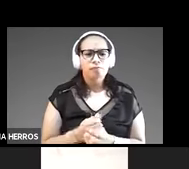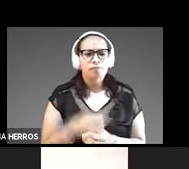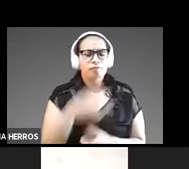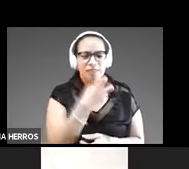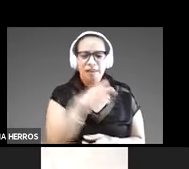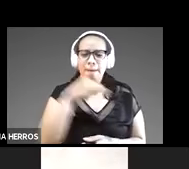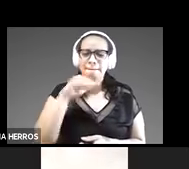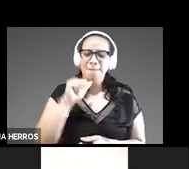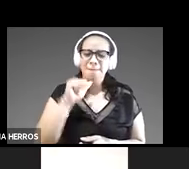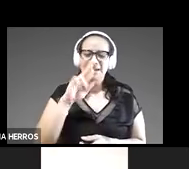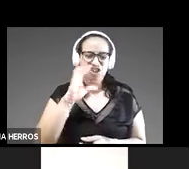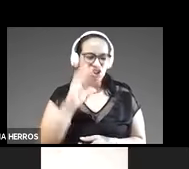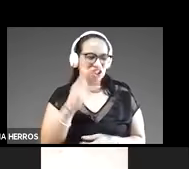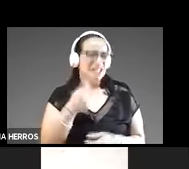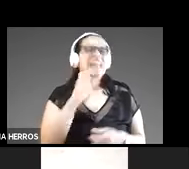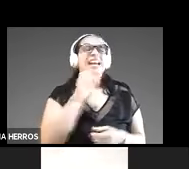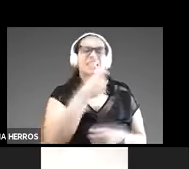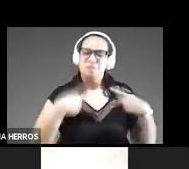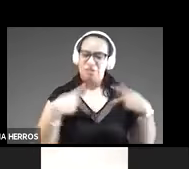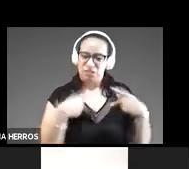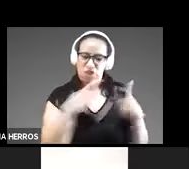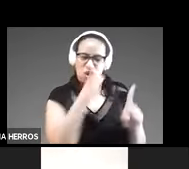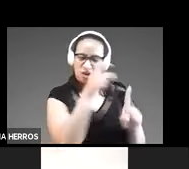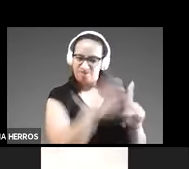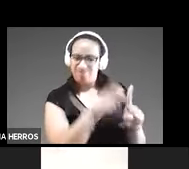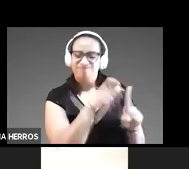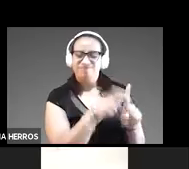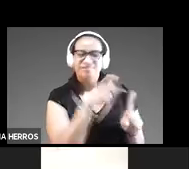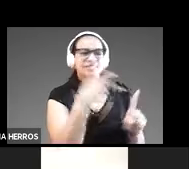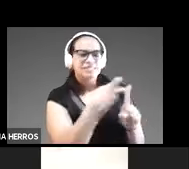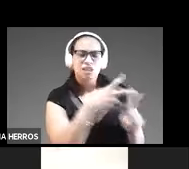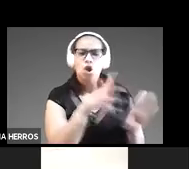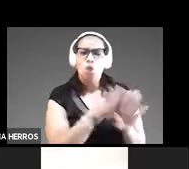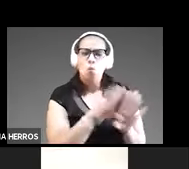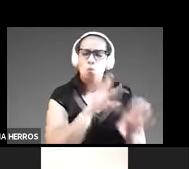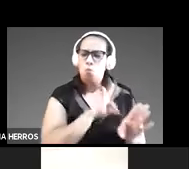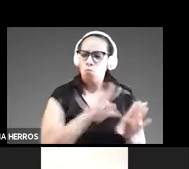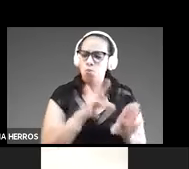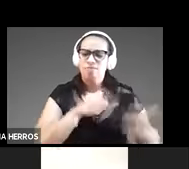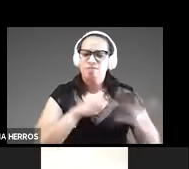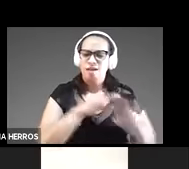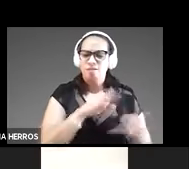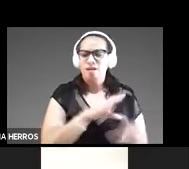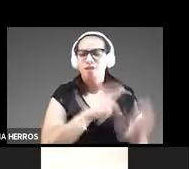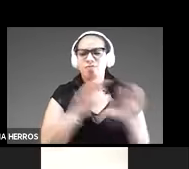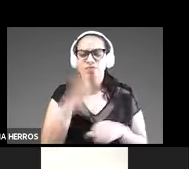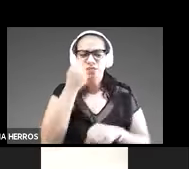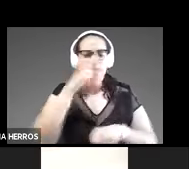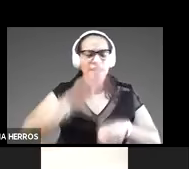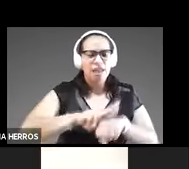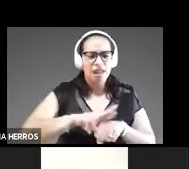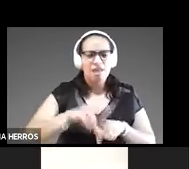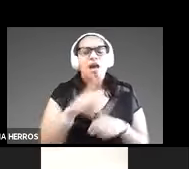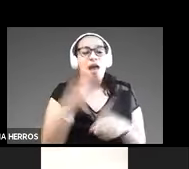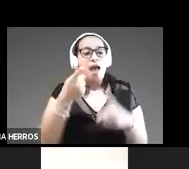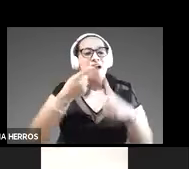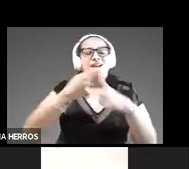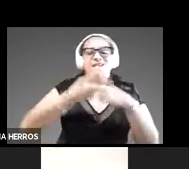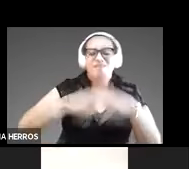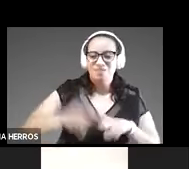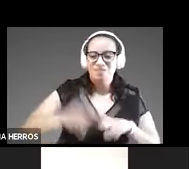ese momento se articuló con una posibilidad de empleo en Secretaría de Obras y el March empezó a trabajar con la Secretaría de